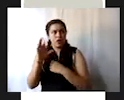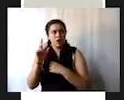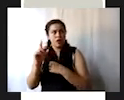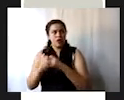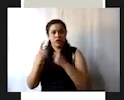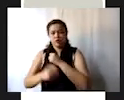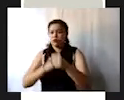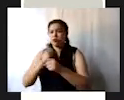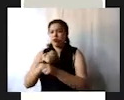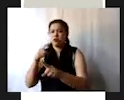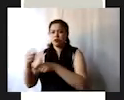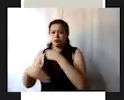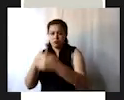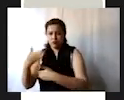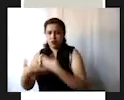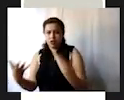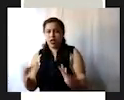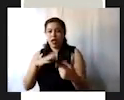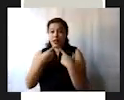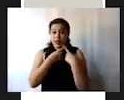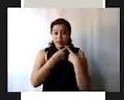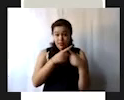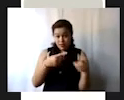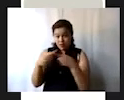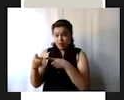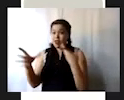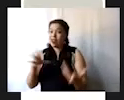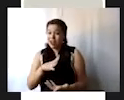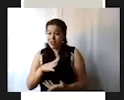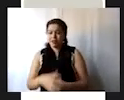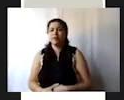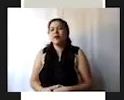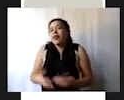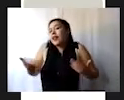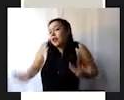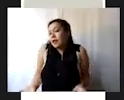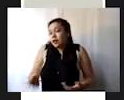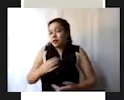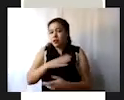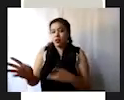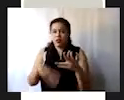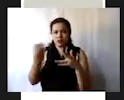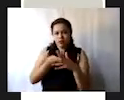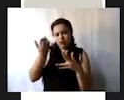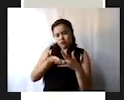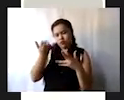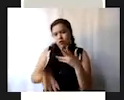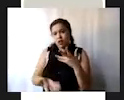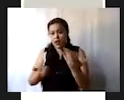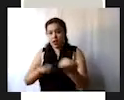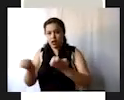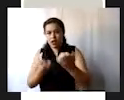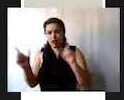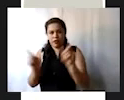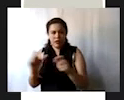duda marca la diferencia. Y bueno, la segunda parte del día de hoy es hacer un pequeño ejercicio. Sé